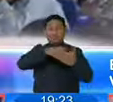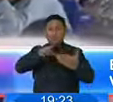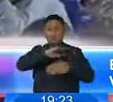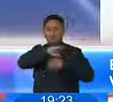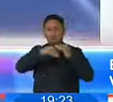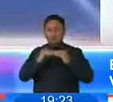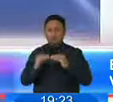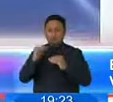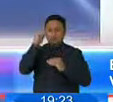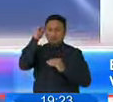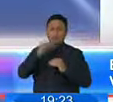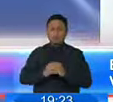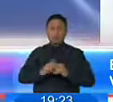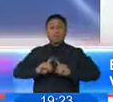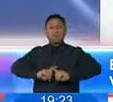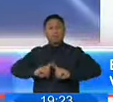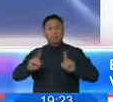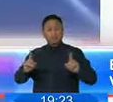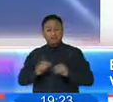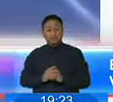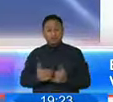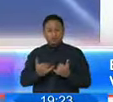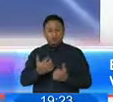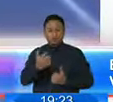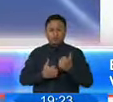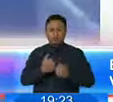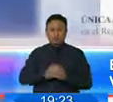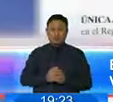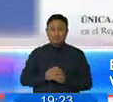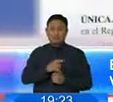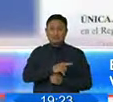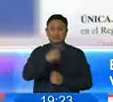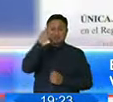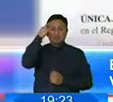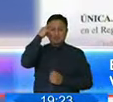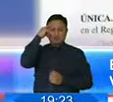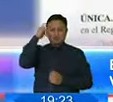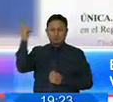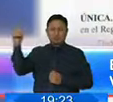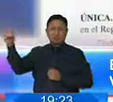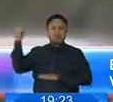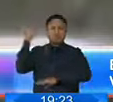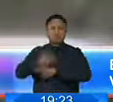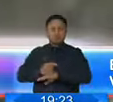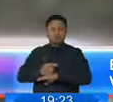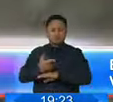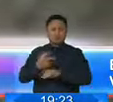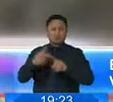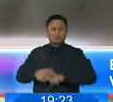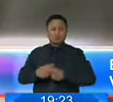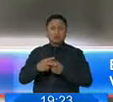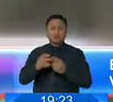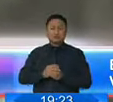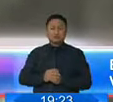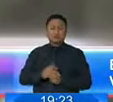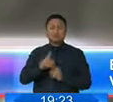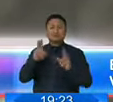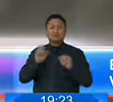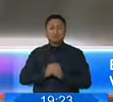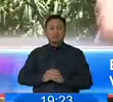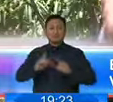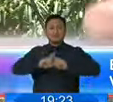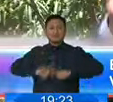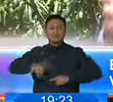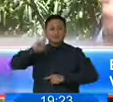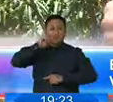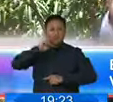educativos. Pero, sin embargo, se ha desatado una polémica entre quienes consideran que el decreto abre la puerta al adoctrinamiento sobre la diversidad